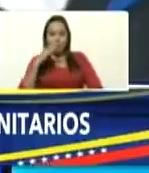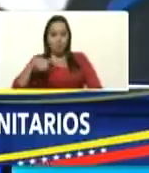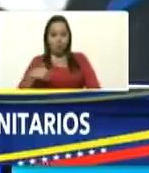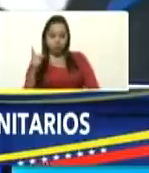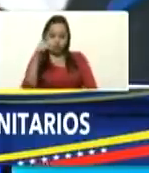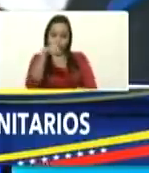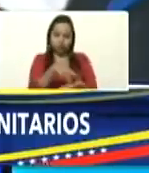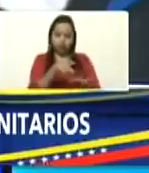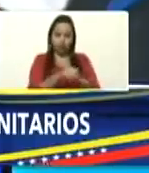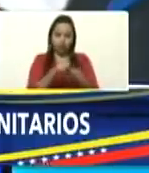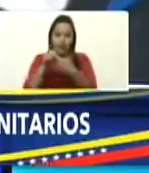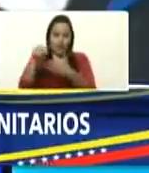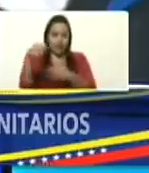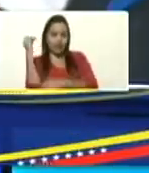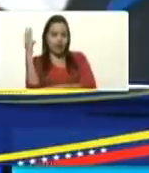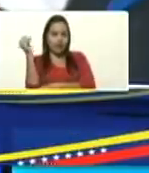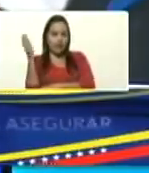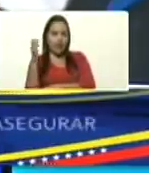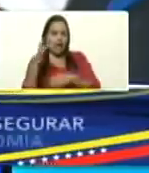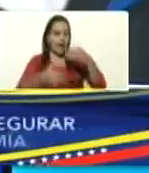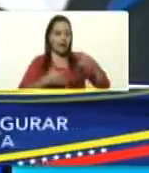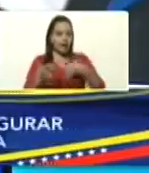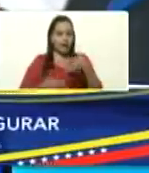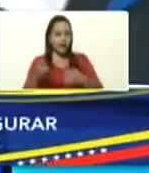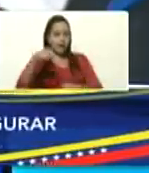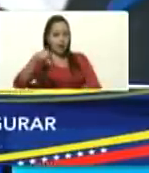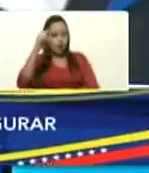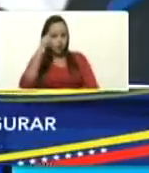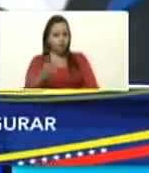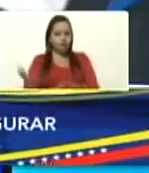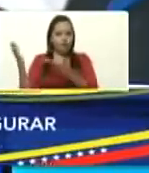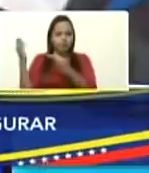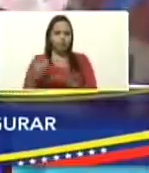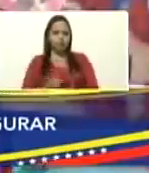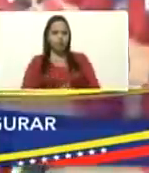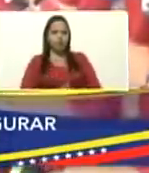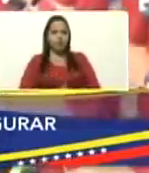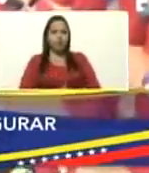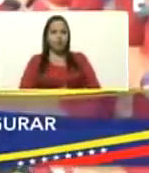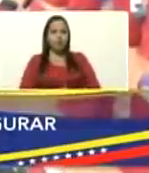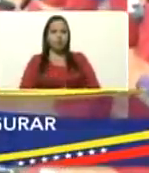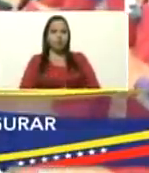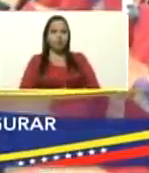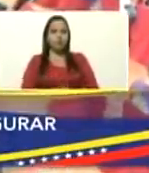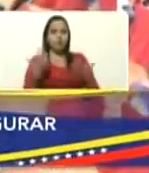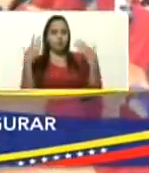la conducción de esta asamblea y de esta jornada. Adelante, Alejandro.